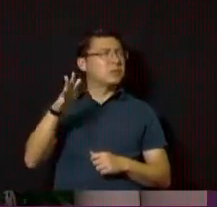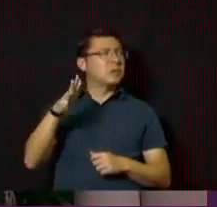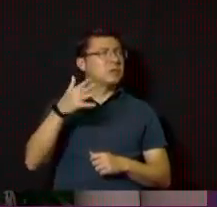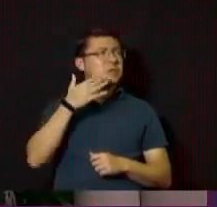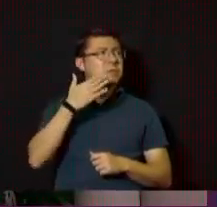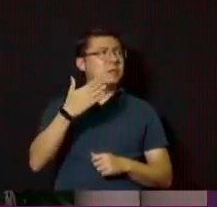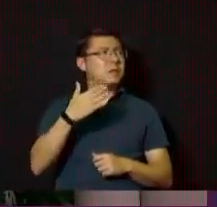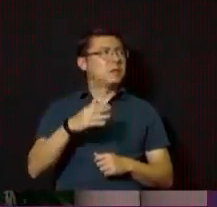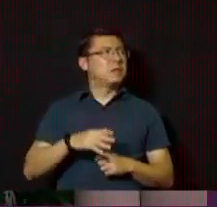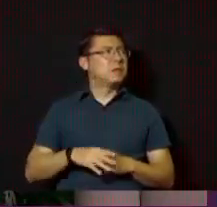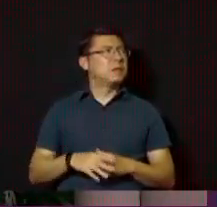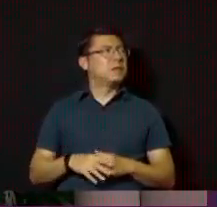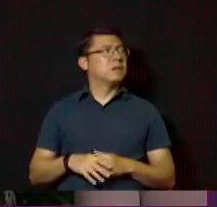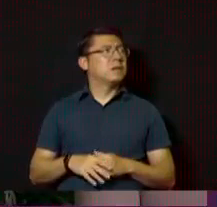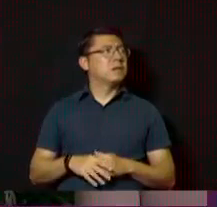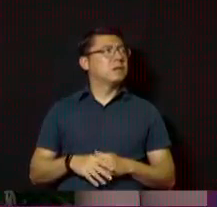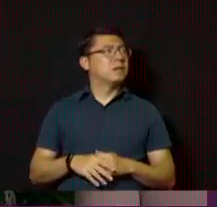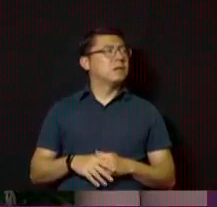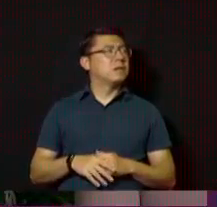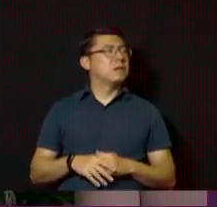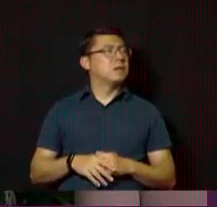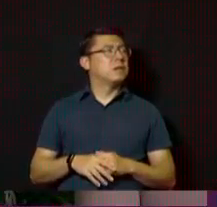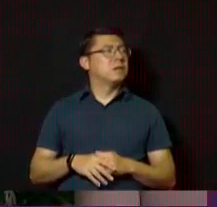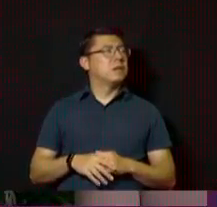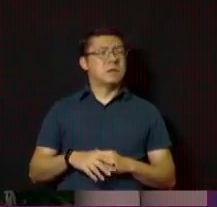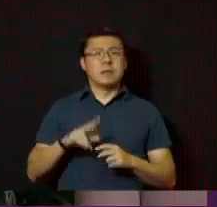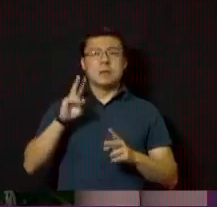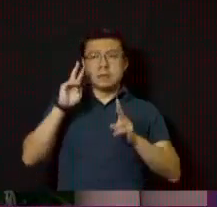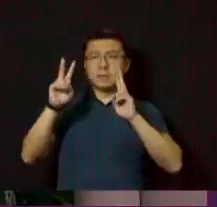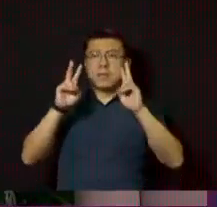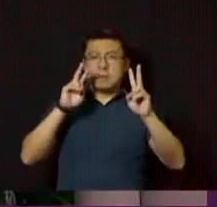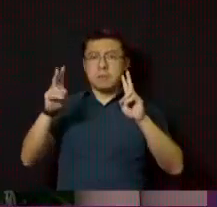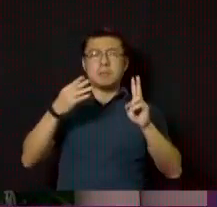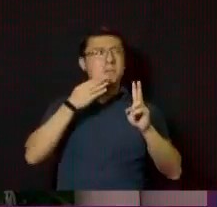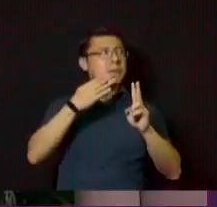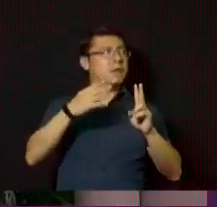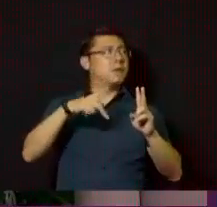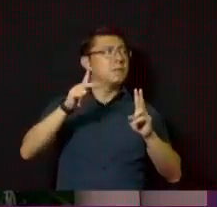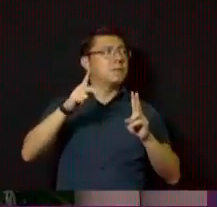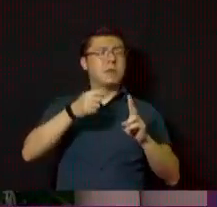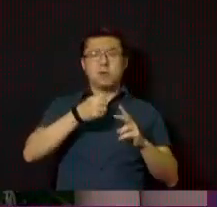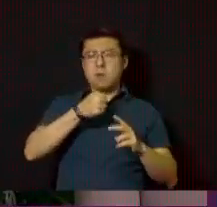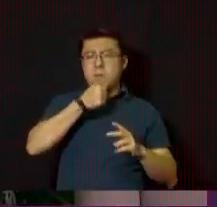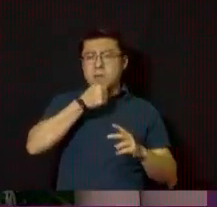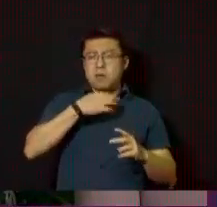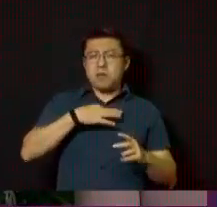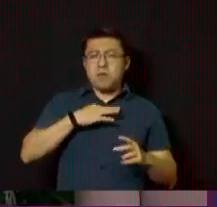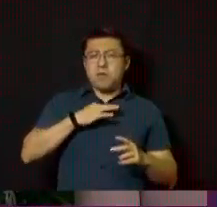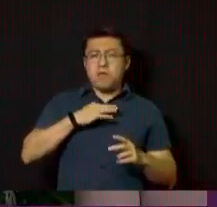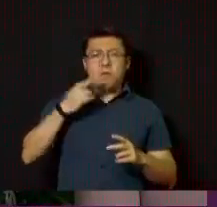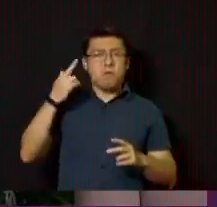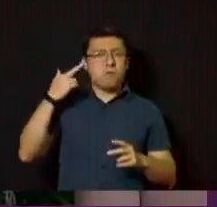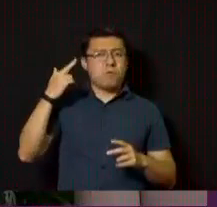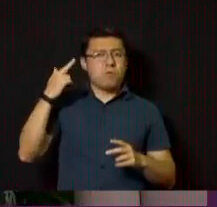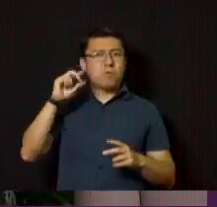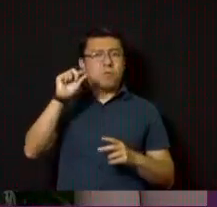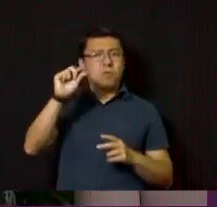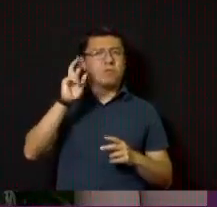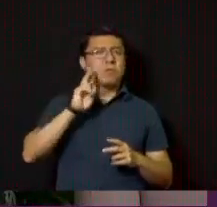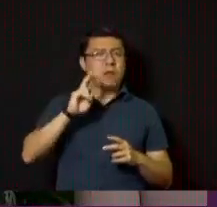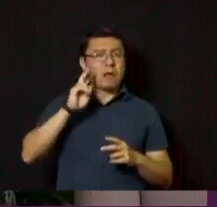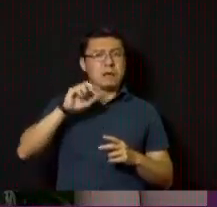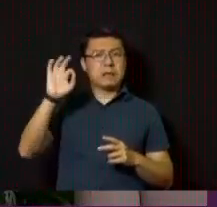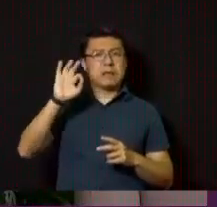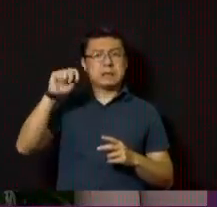¿estamos bien? ¿Nos vemos bien? Sí, se ven bien. Tú tienes un pequeño ruido en el micro y ahorita lo vamos a modular a ver si es de acá